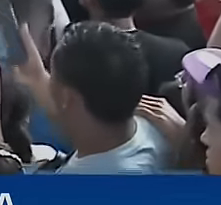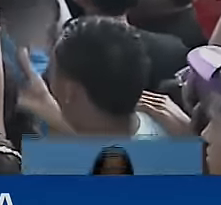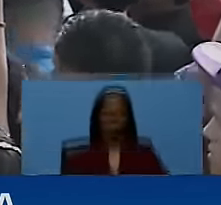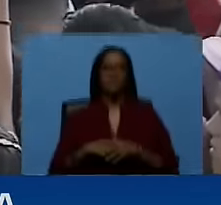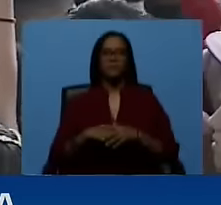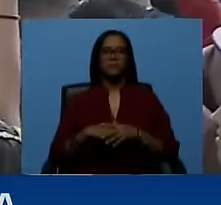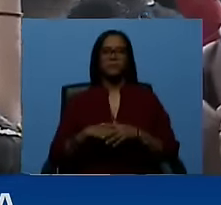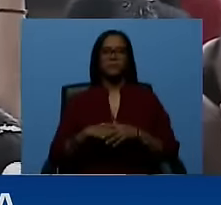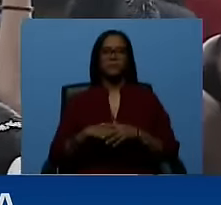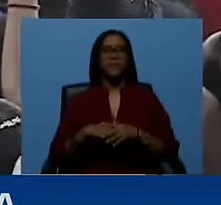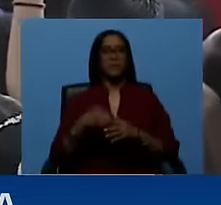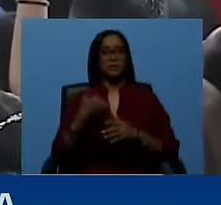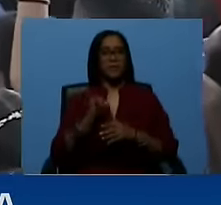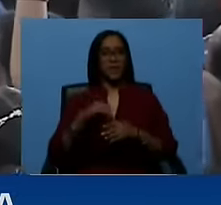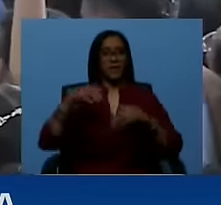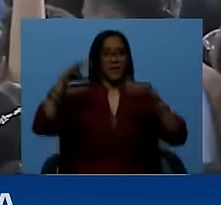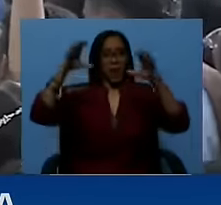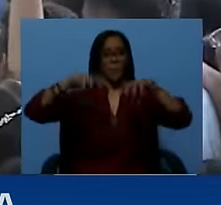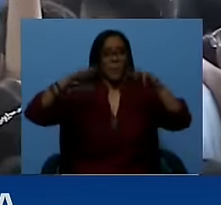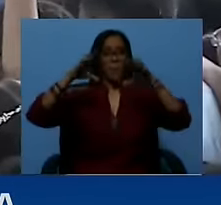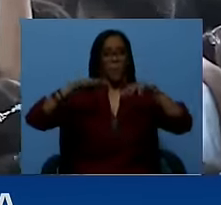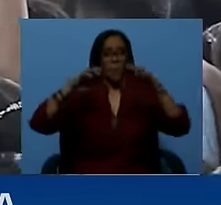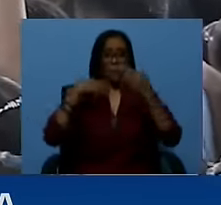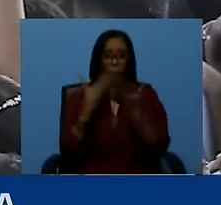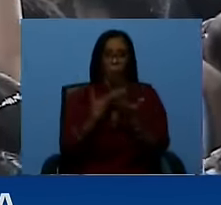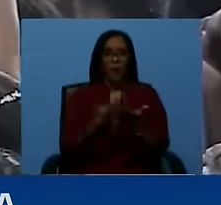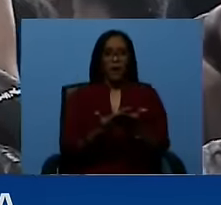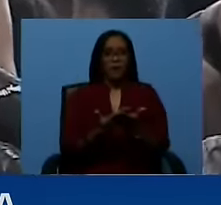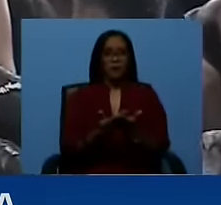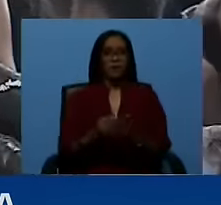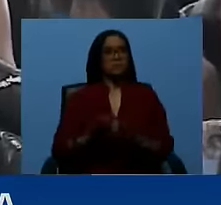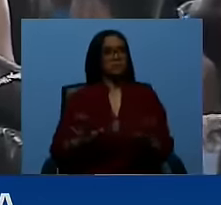Y si hay que mojarse, nos mojamos.